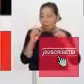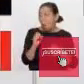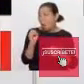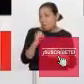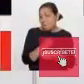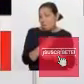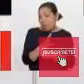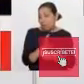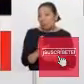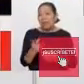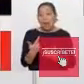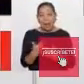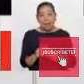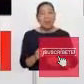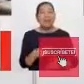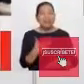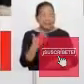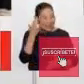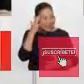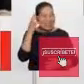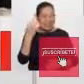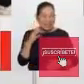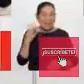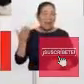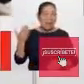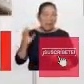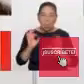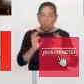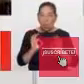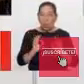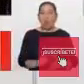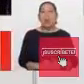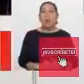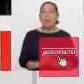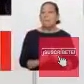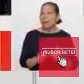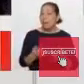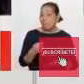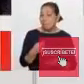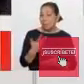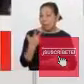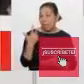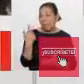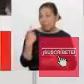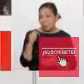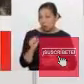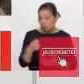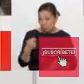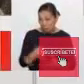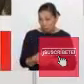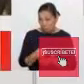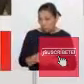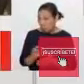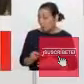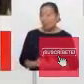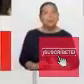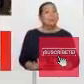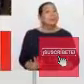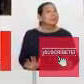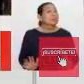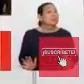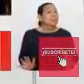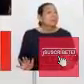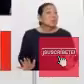madrugada la iban a liberar, porque eso ha pasado en algunos otros casos, ¿no? General, ¿existió este pago de 3 millones de soles? No le podría yo